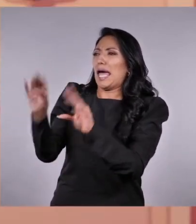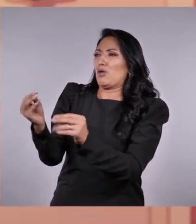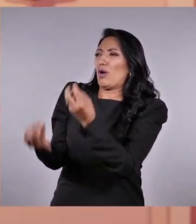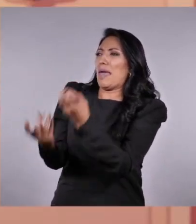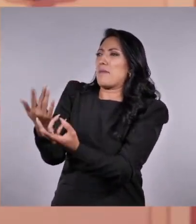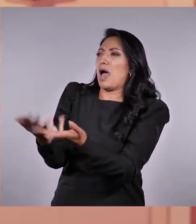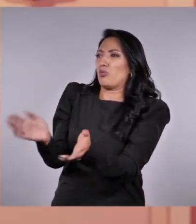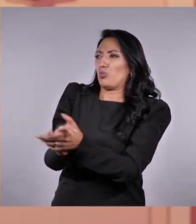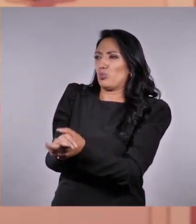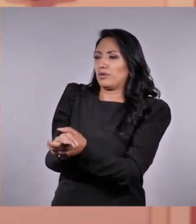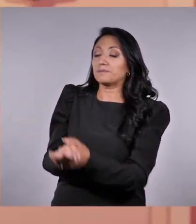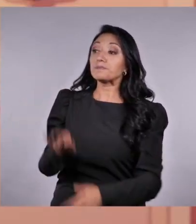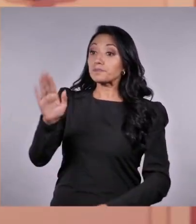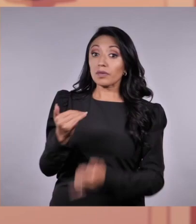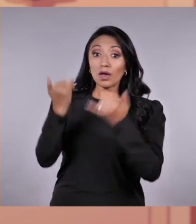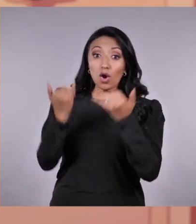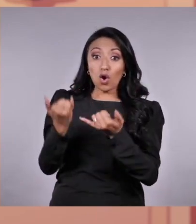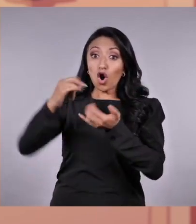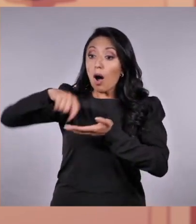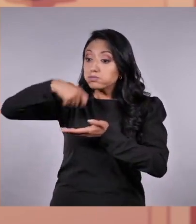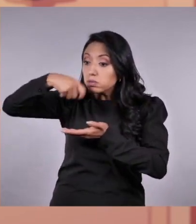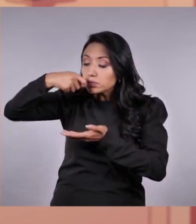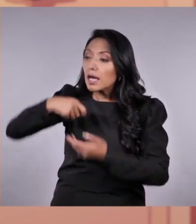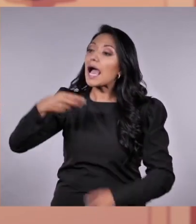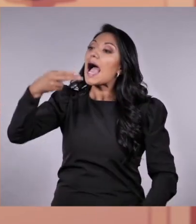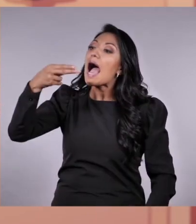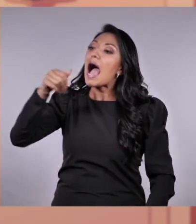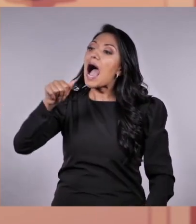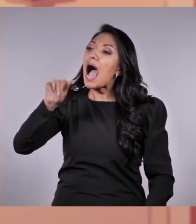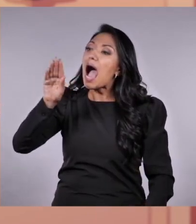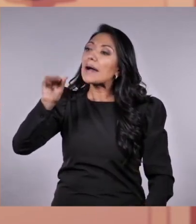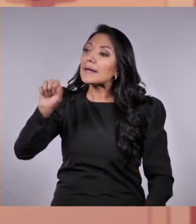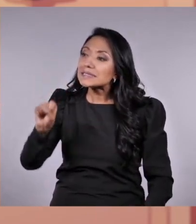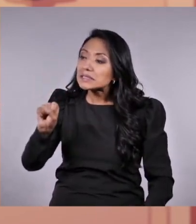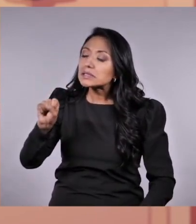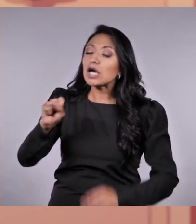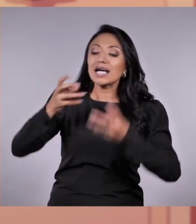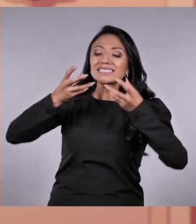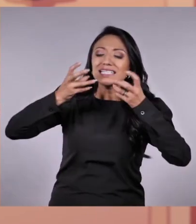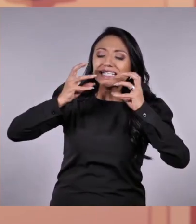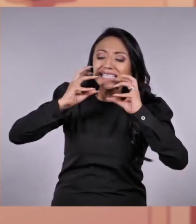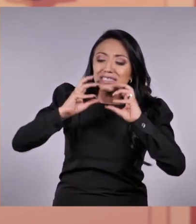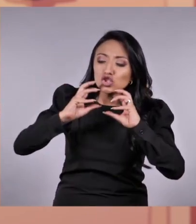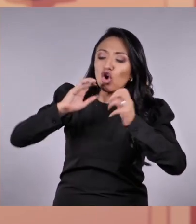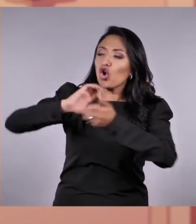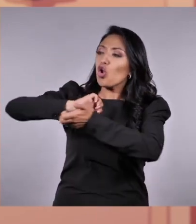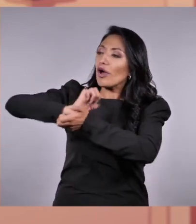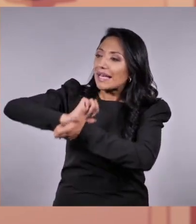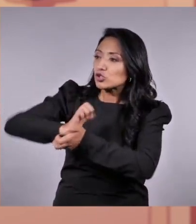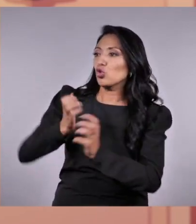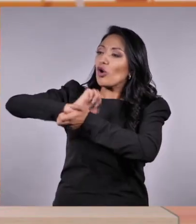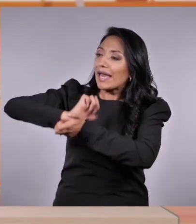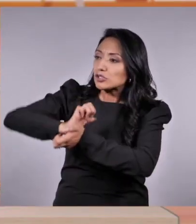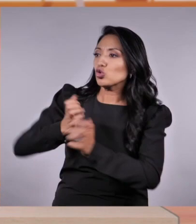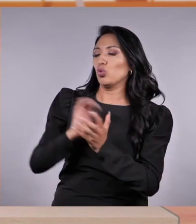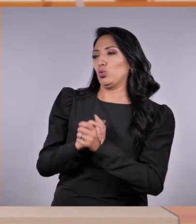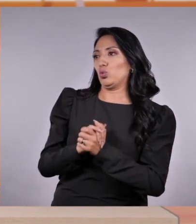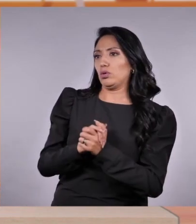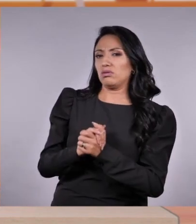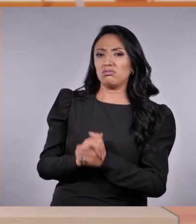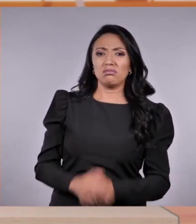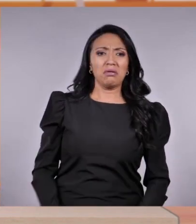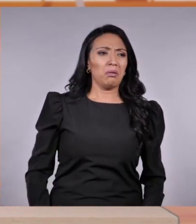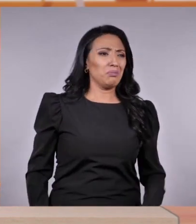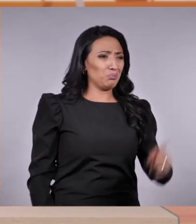qué no cocinamos mellocos con choclo? Ay, qué rico, mellocos con choclo. Pero